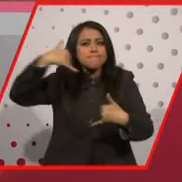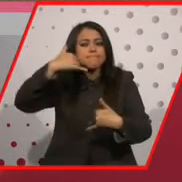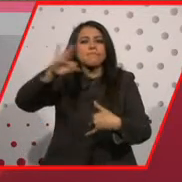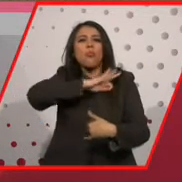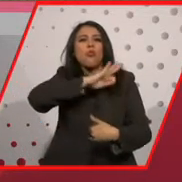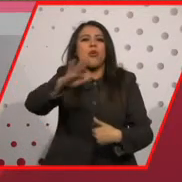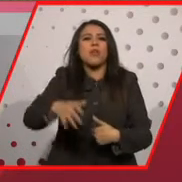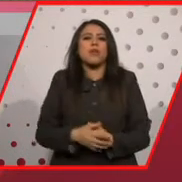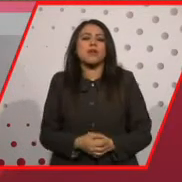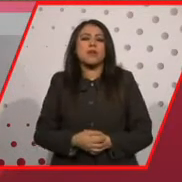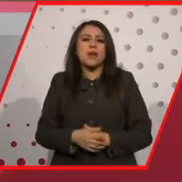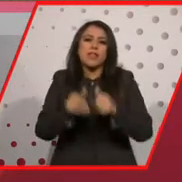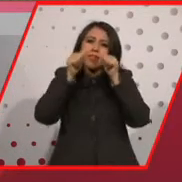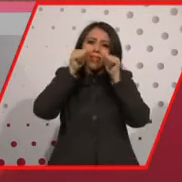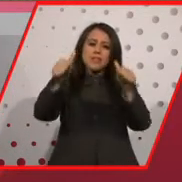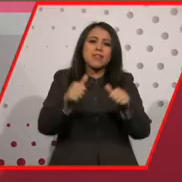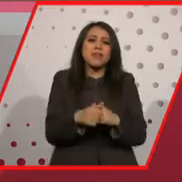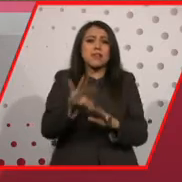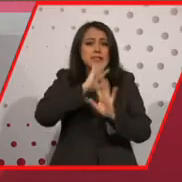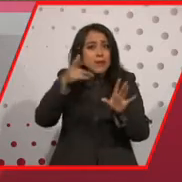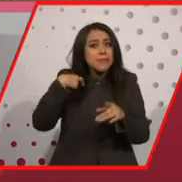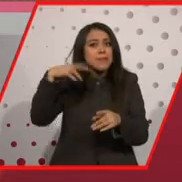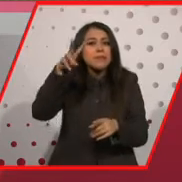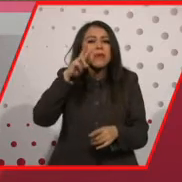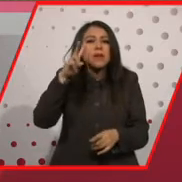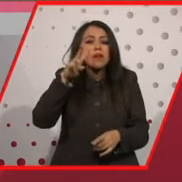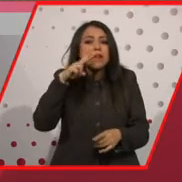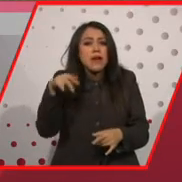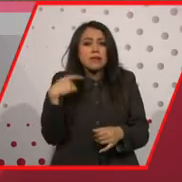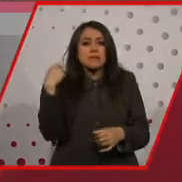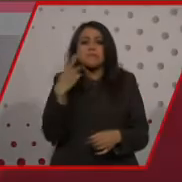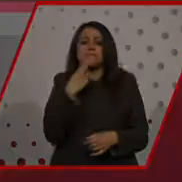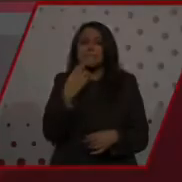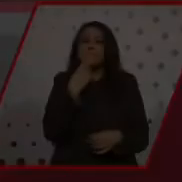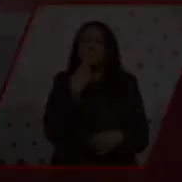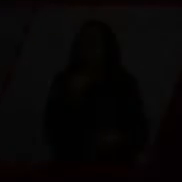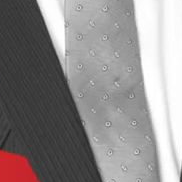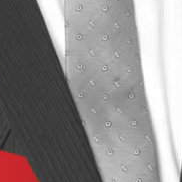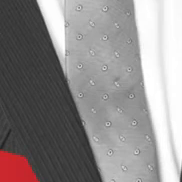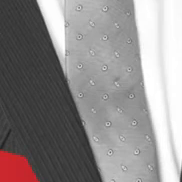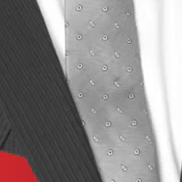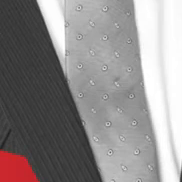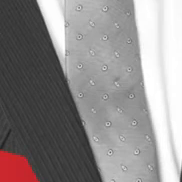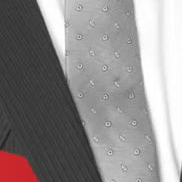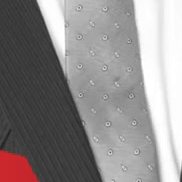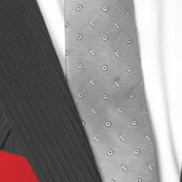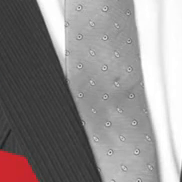harán atención a ellos. Han liberado las líneas, ya están funcionando. Y bueno, mil gracias.